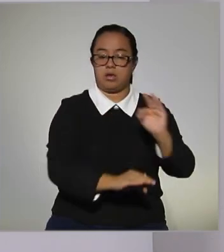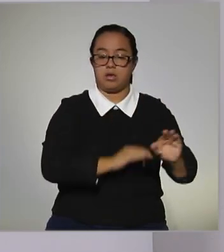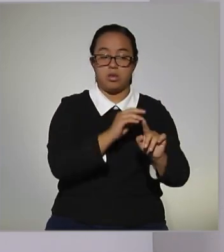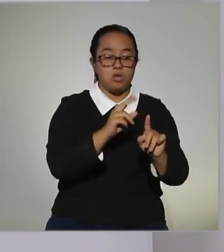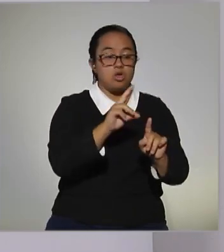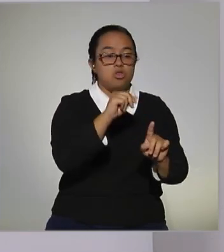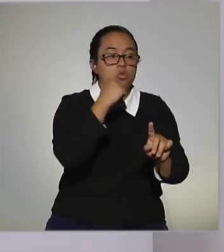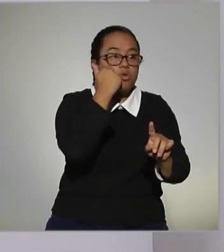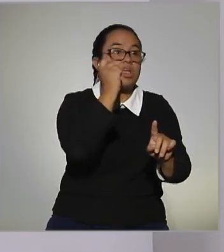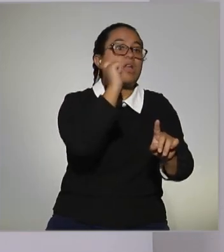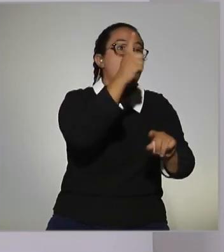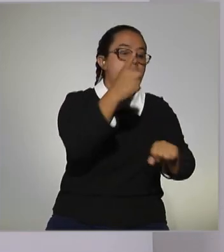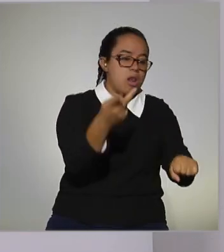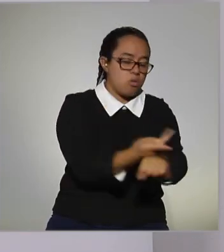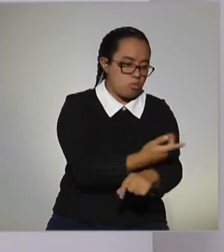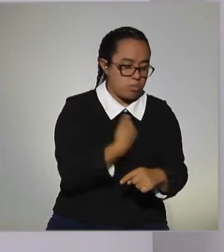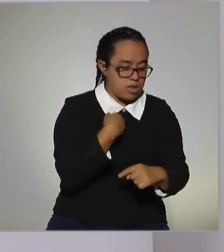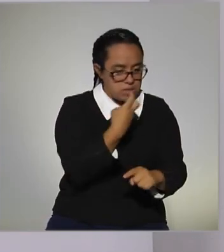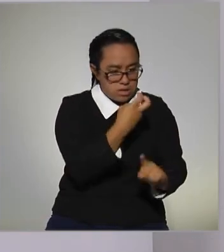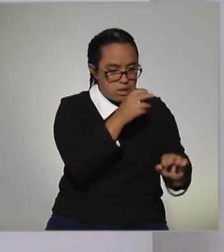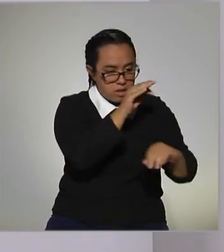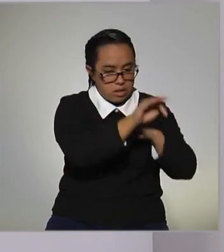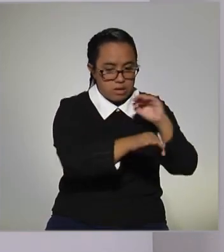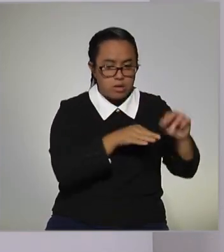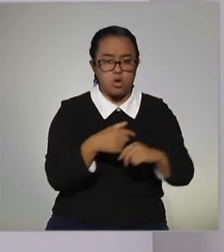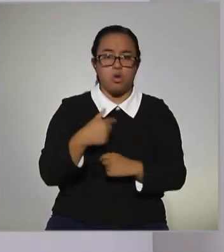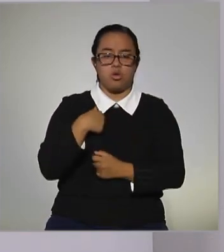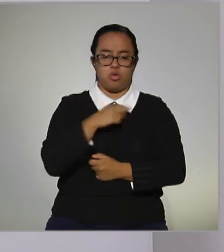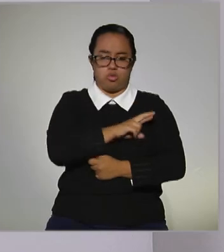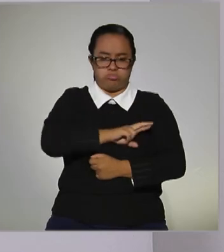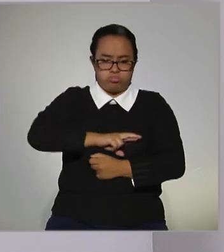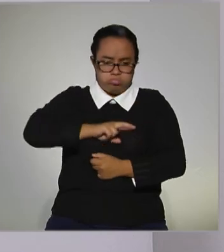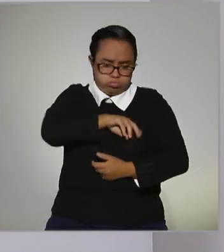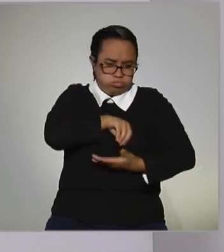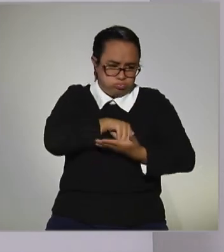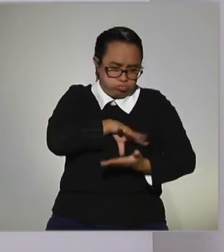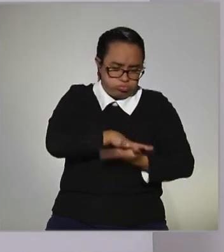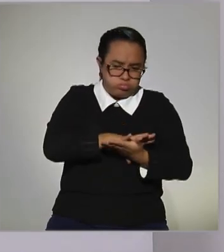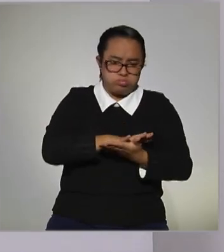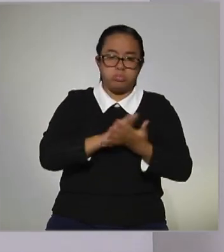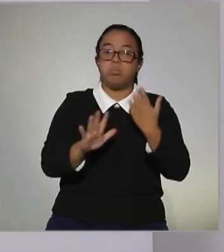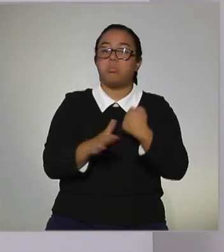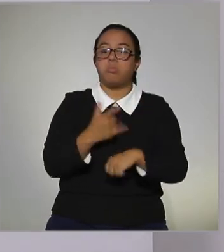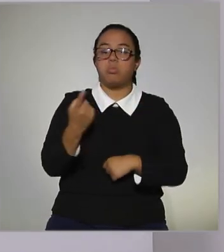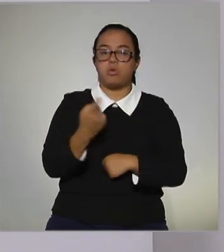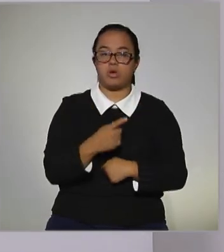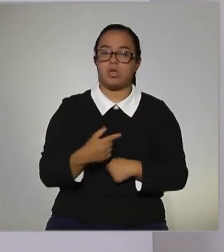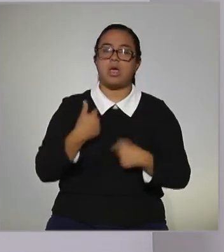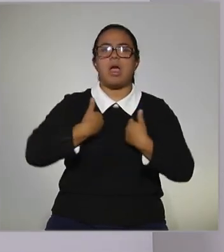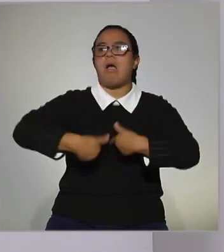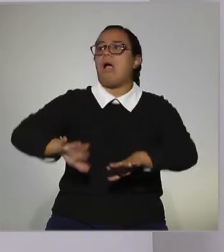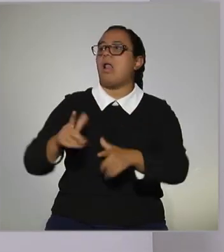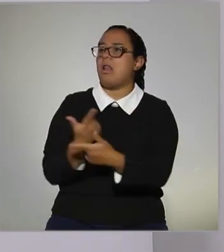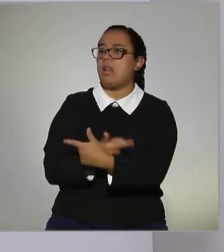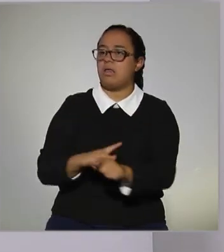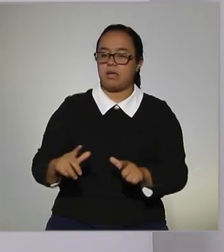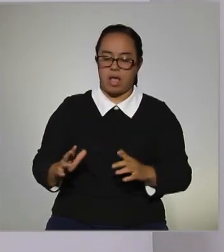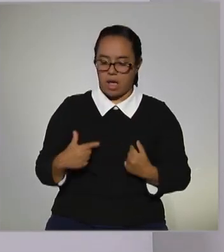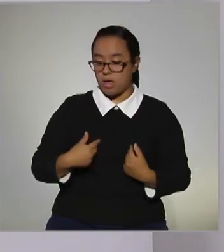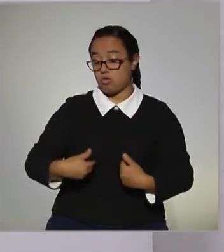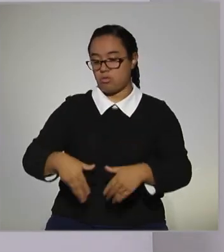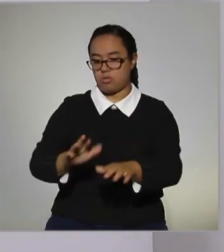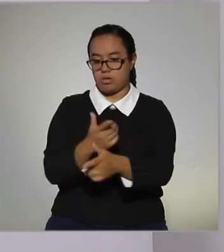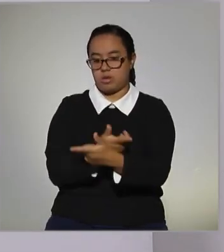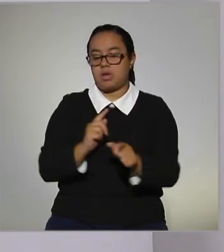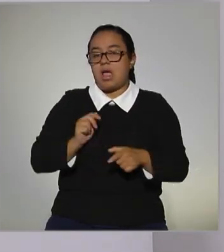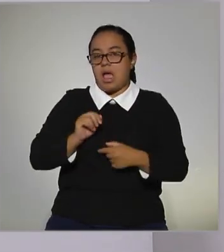no quiero que te pase algo, ¿no? Tengo rencor, tengo resentimiento porque me permitiste todo. Bueno, porque te di libertad, ¿no? Es